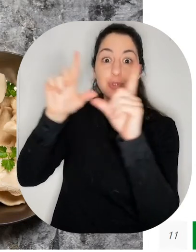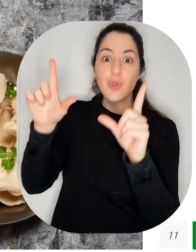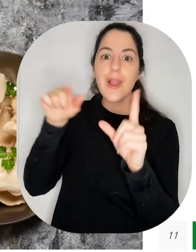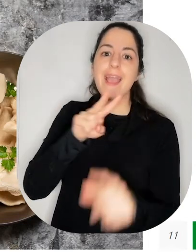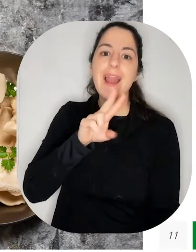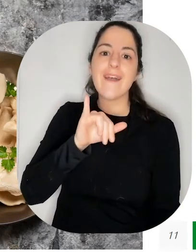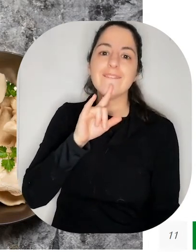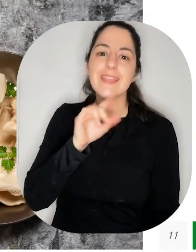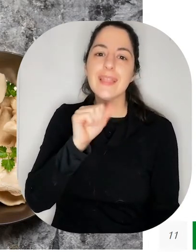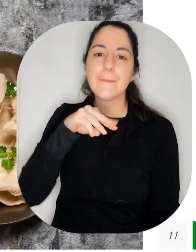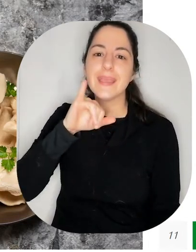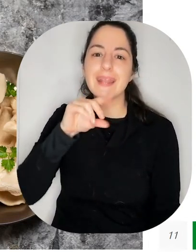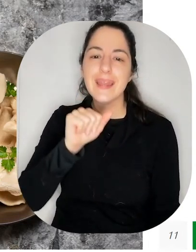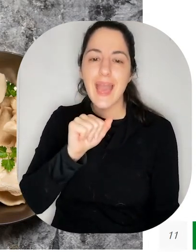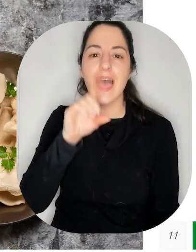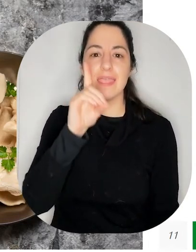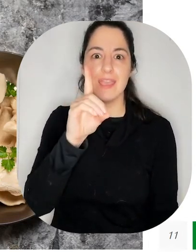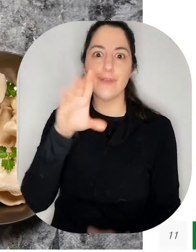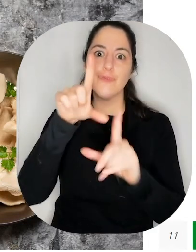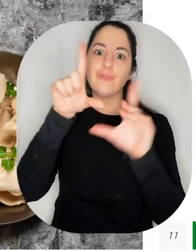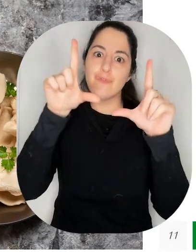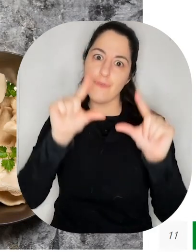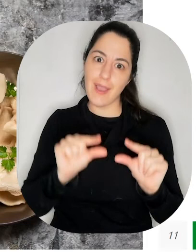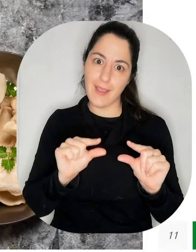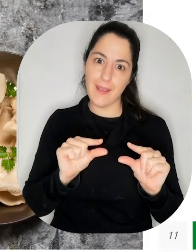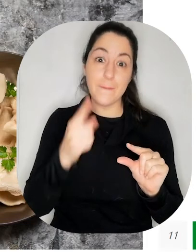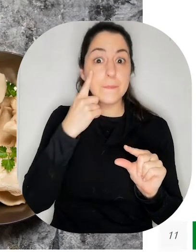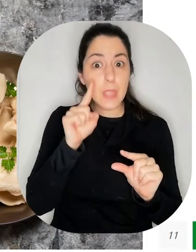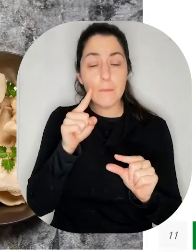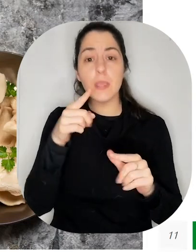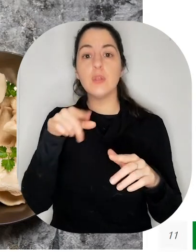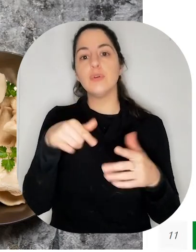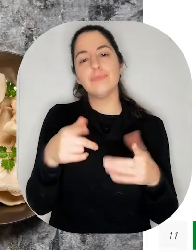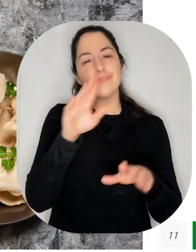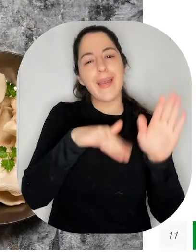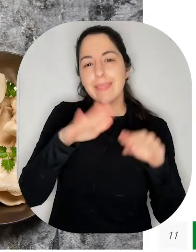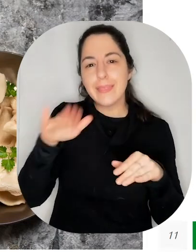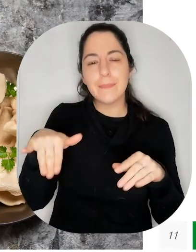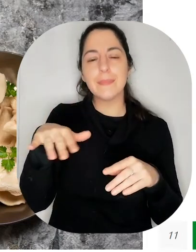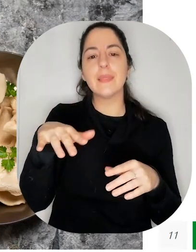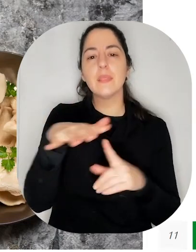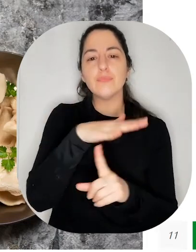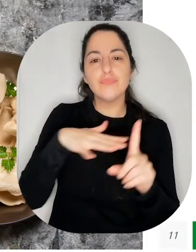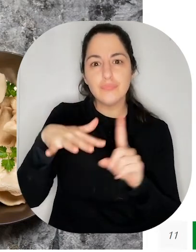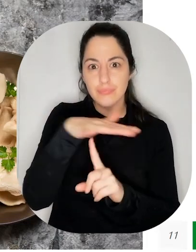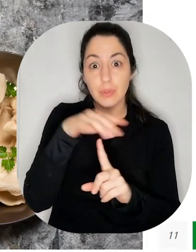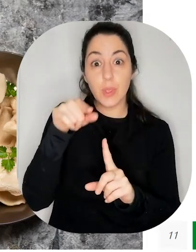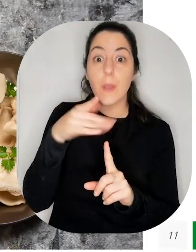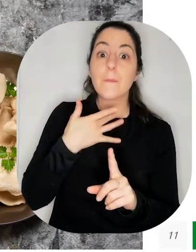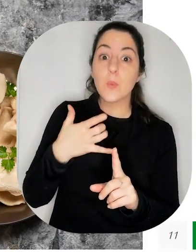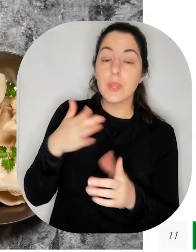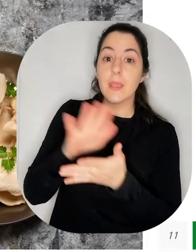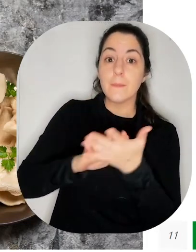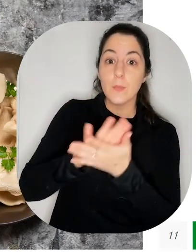el lado de las lamelas, el Longostra va a mejorar su cantidad de vitamina D, porque el ergosterol se transforma en vitamina D